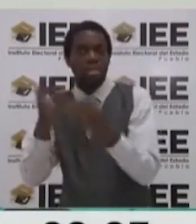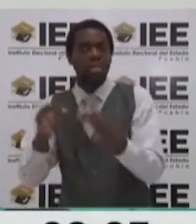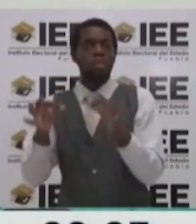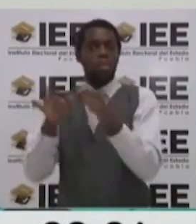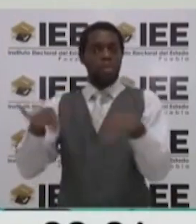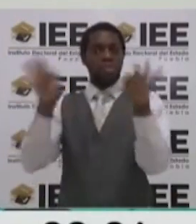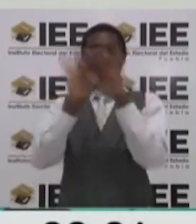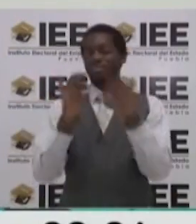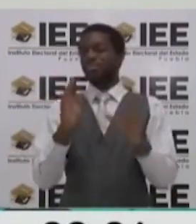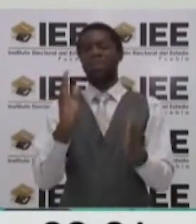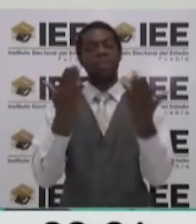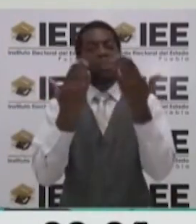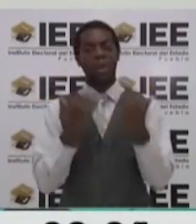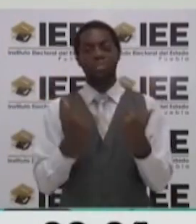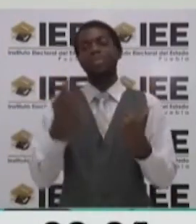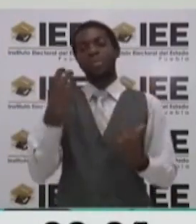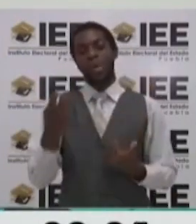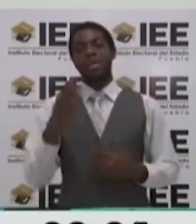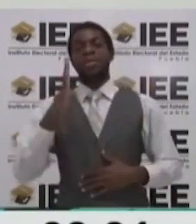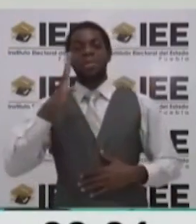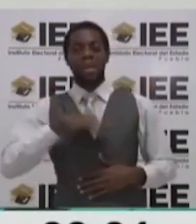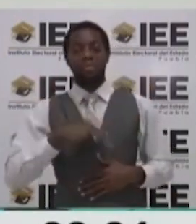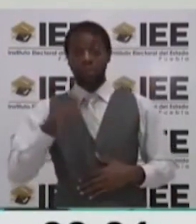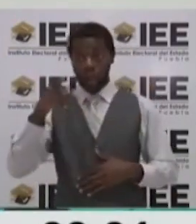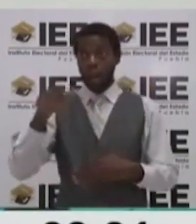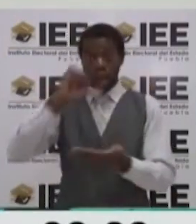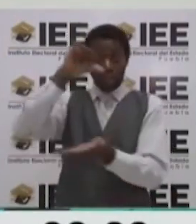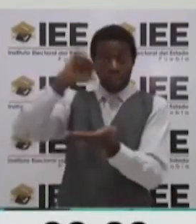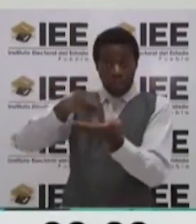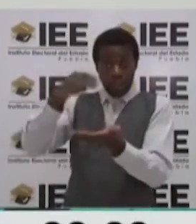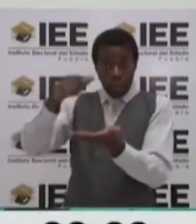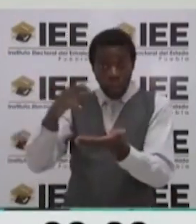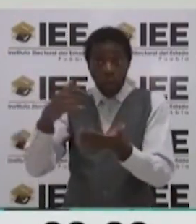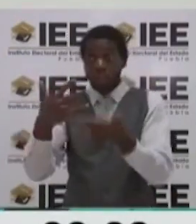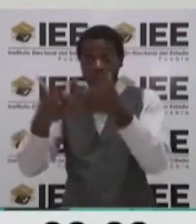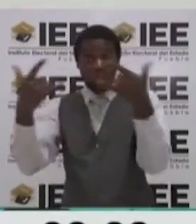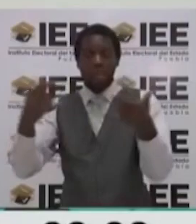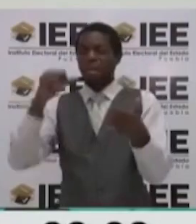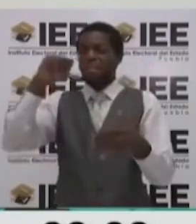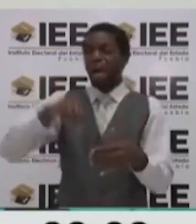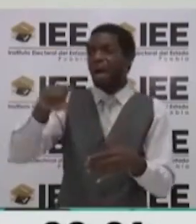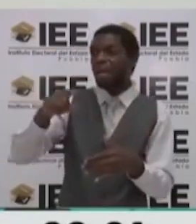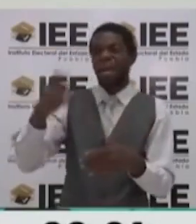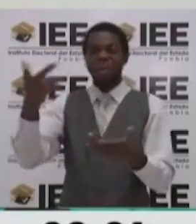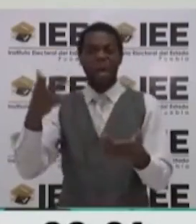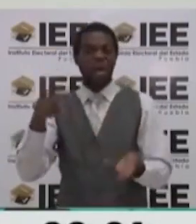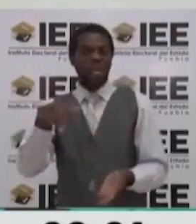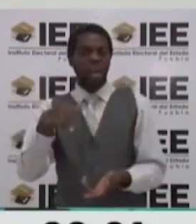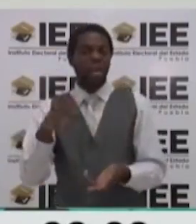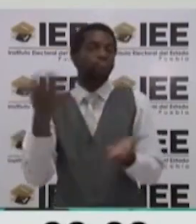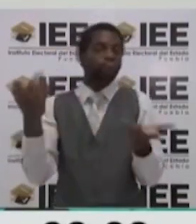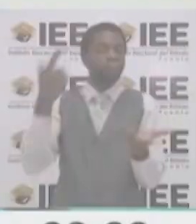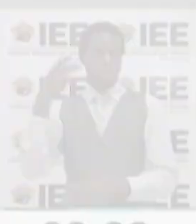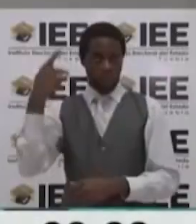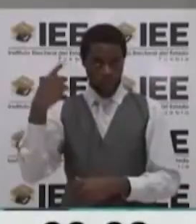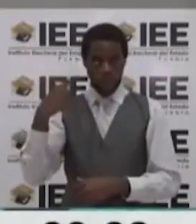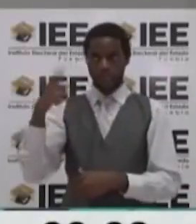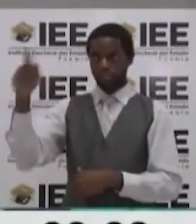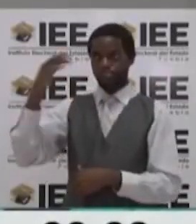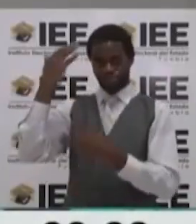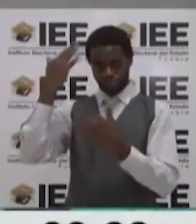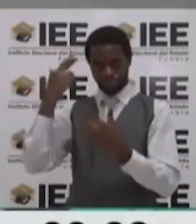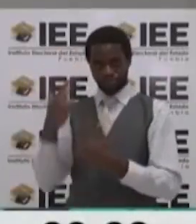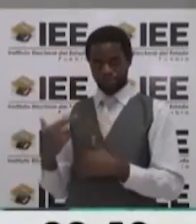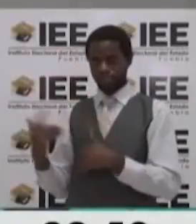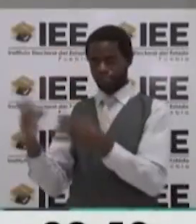situación está mal porque el centro histórico está abandonado por la inseguridad la prostitución y el ambulantaje es